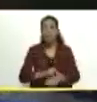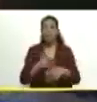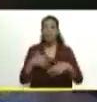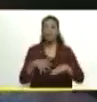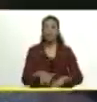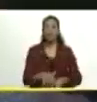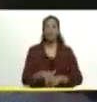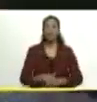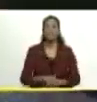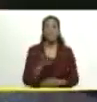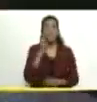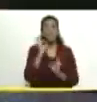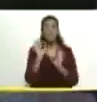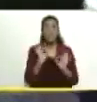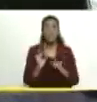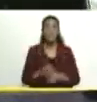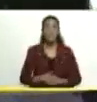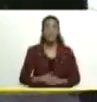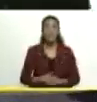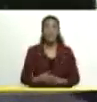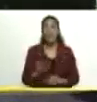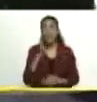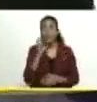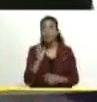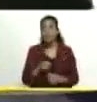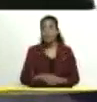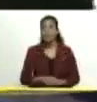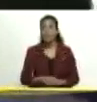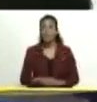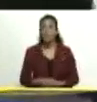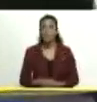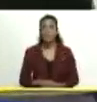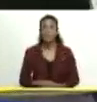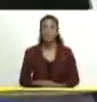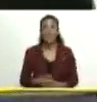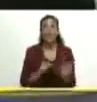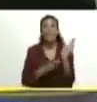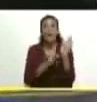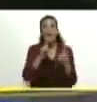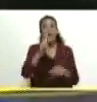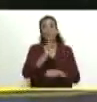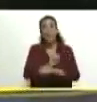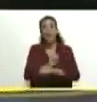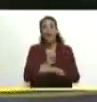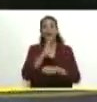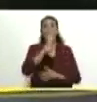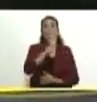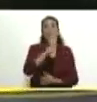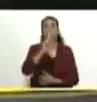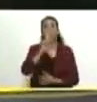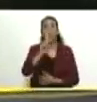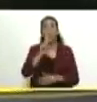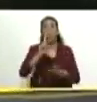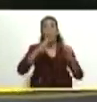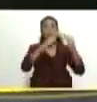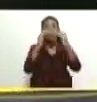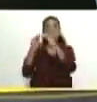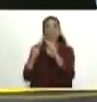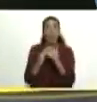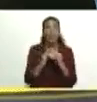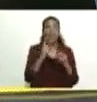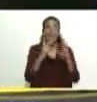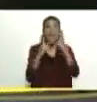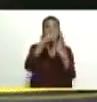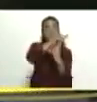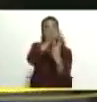núcleo articulador de toda la salud pública. Aquí por lo menos en la parroquia La Vega usted cuenta con 41 consultorios médicos populares divididos en